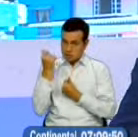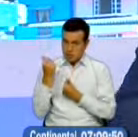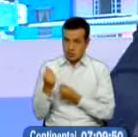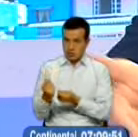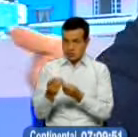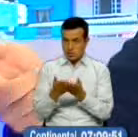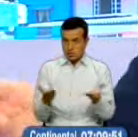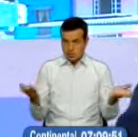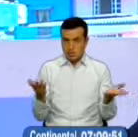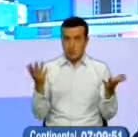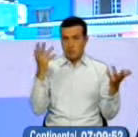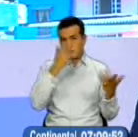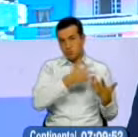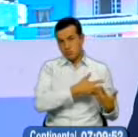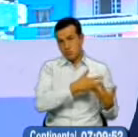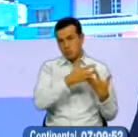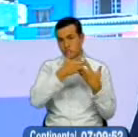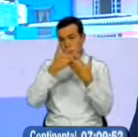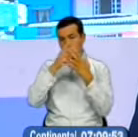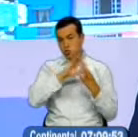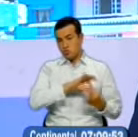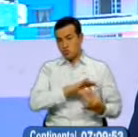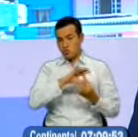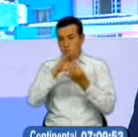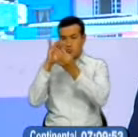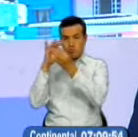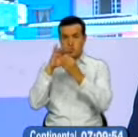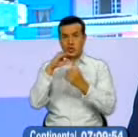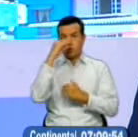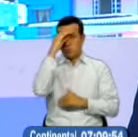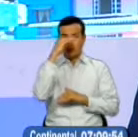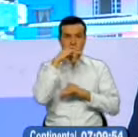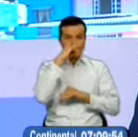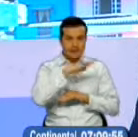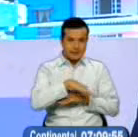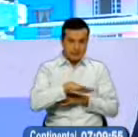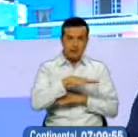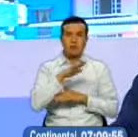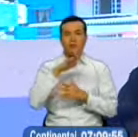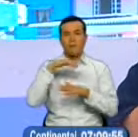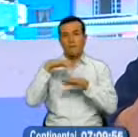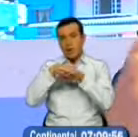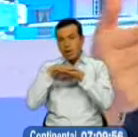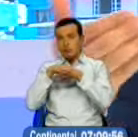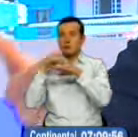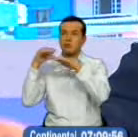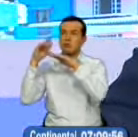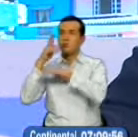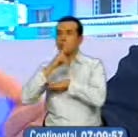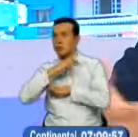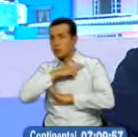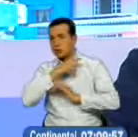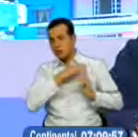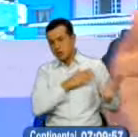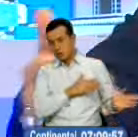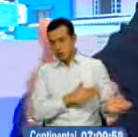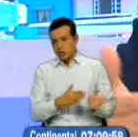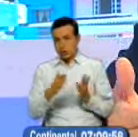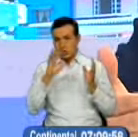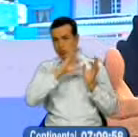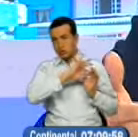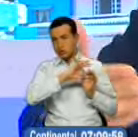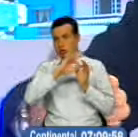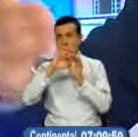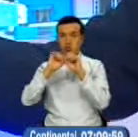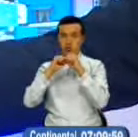eso la concatenación que debe haber entre el sistema educativo en todos los niveles es fundamental para lograr una sociedad que se